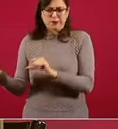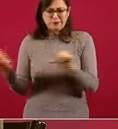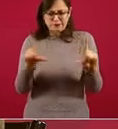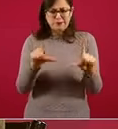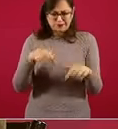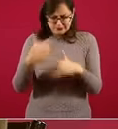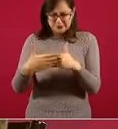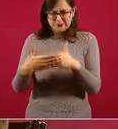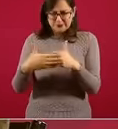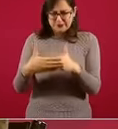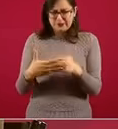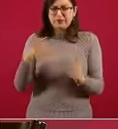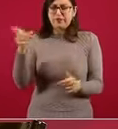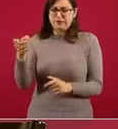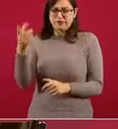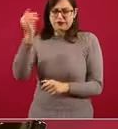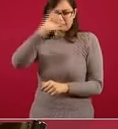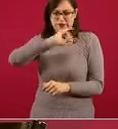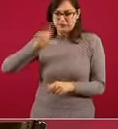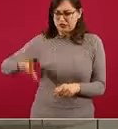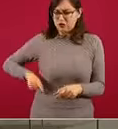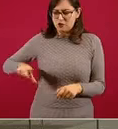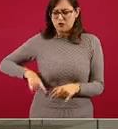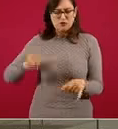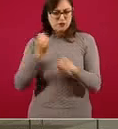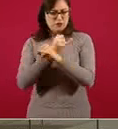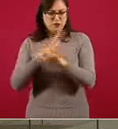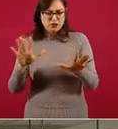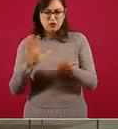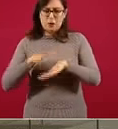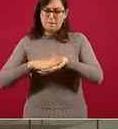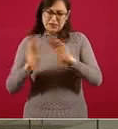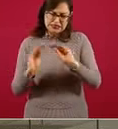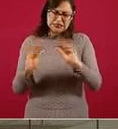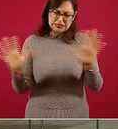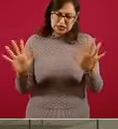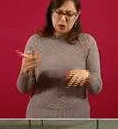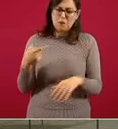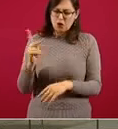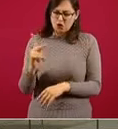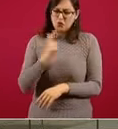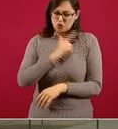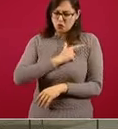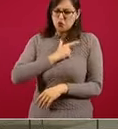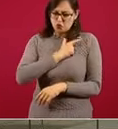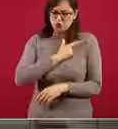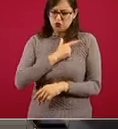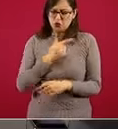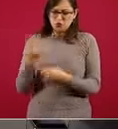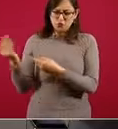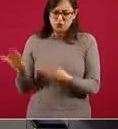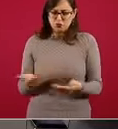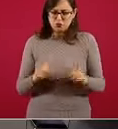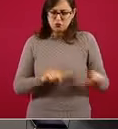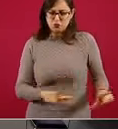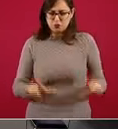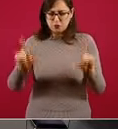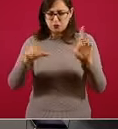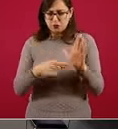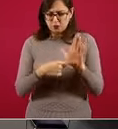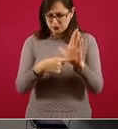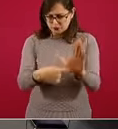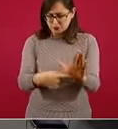presenta datos más específicos de la Ciudad de México, entonces, pero con mucho gusto lo podemos presentar aquí.